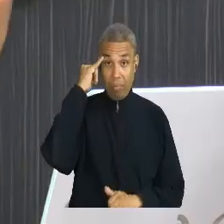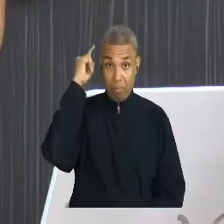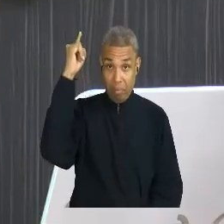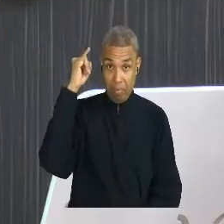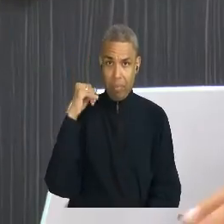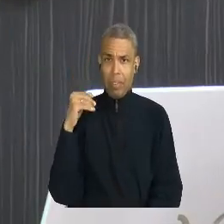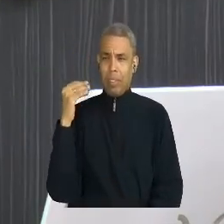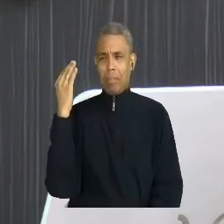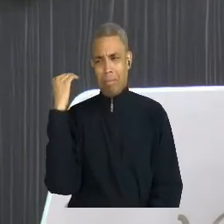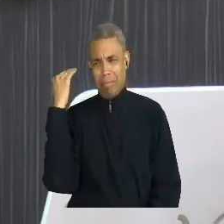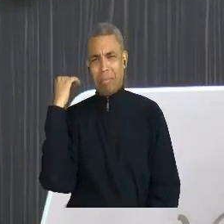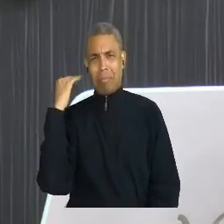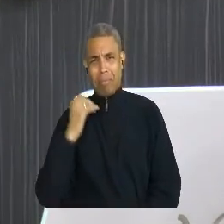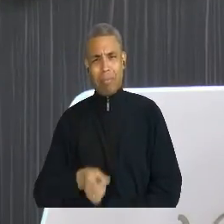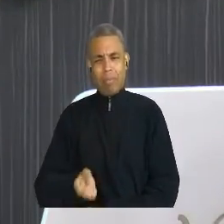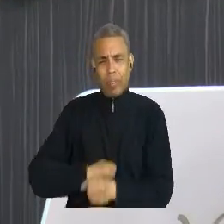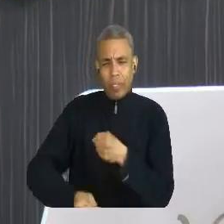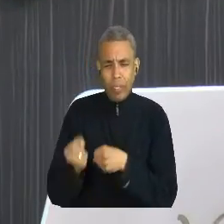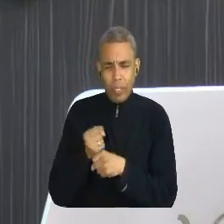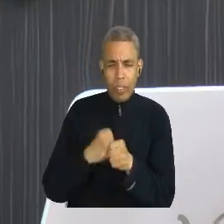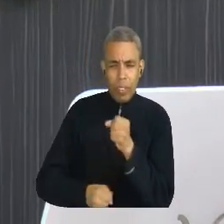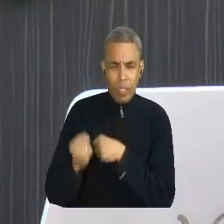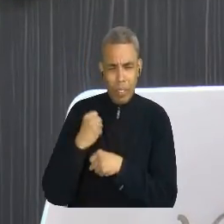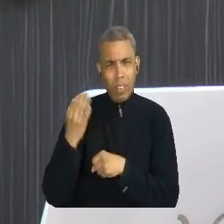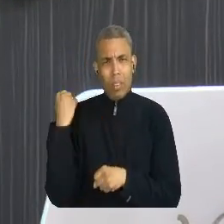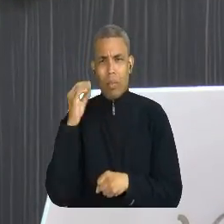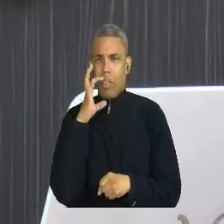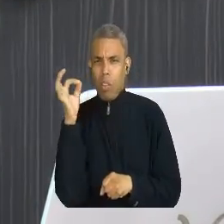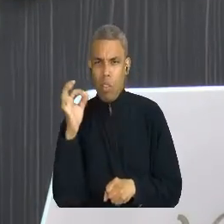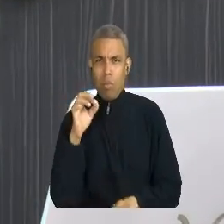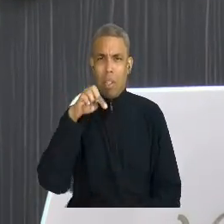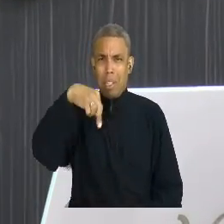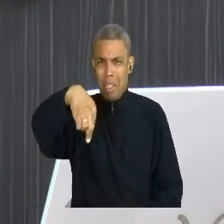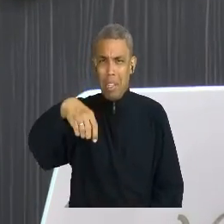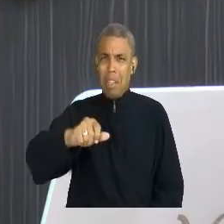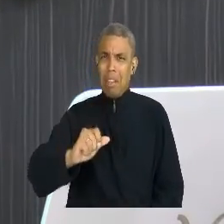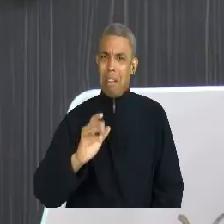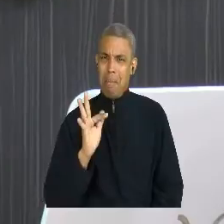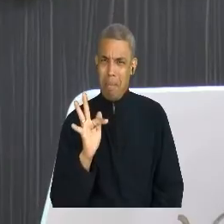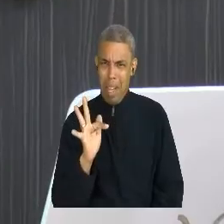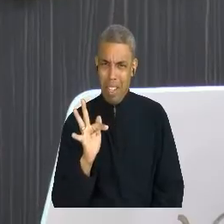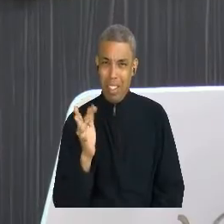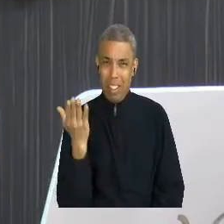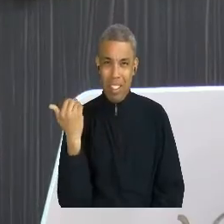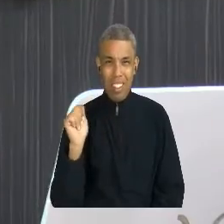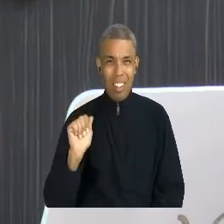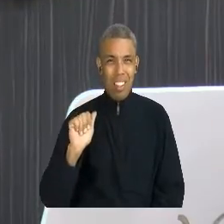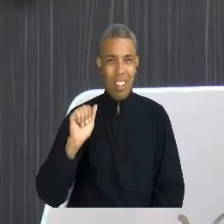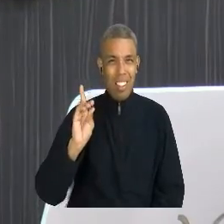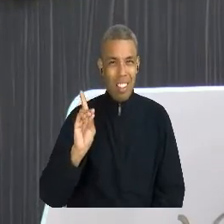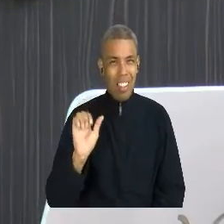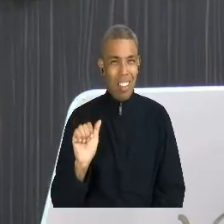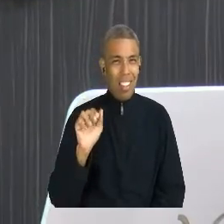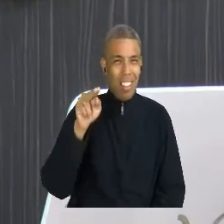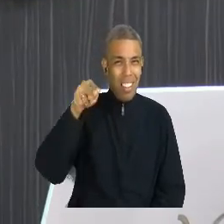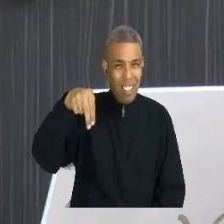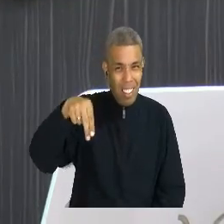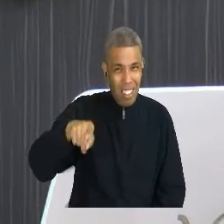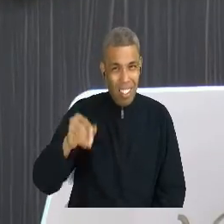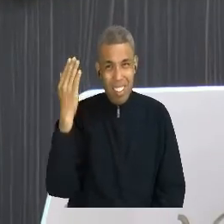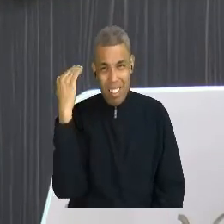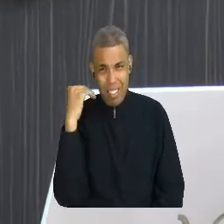hace muchos años con un médico, Patch Adams. Sí. Hubo una película súper bella en donde mostraron la vida de